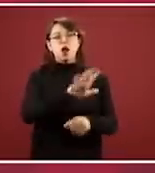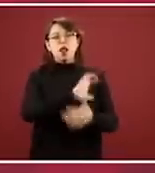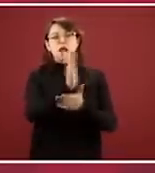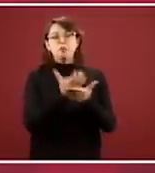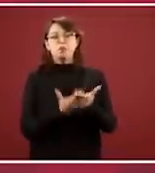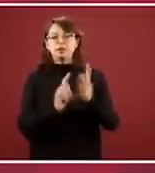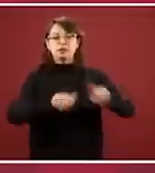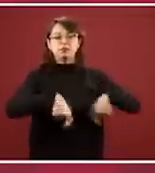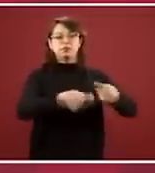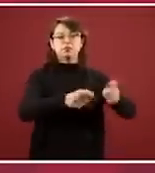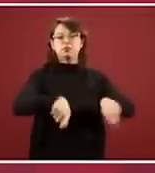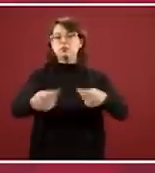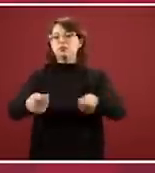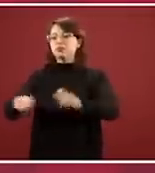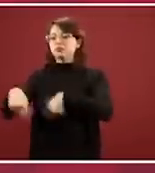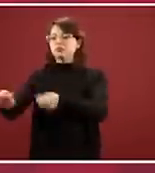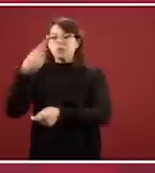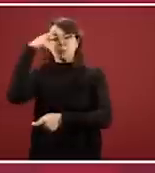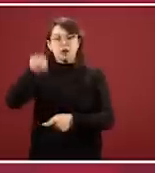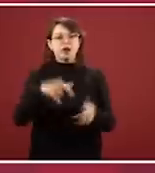Y resulta que hacían esas obras,